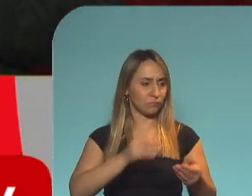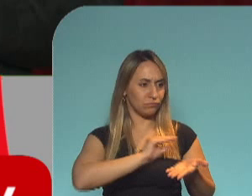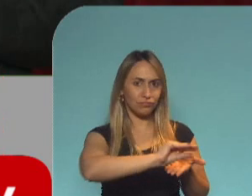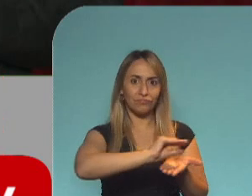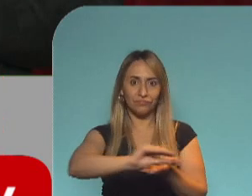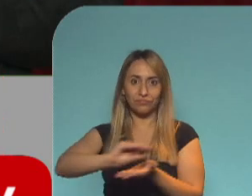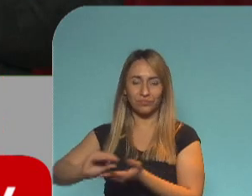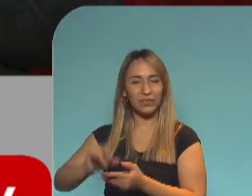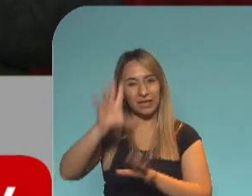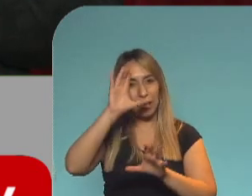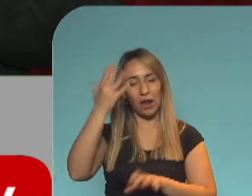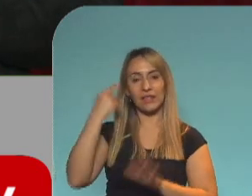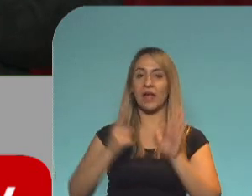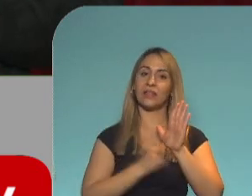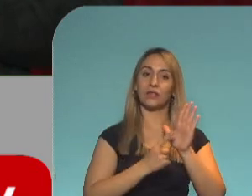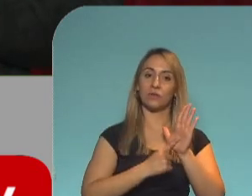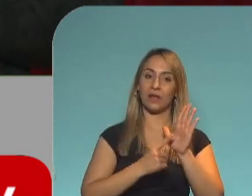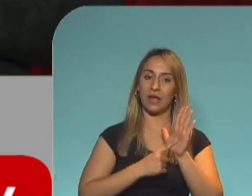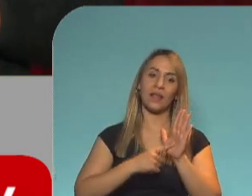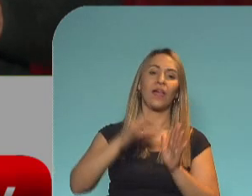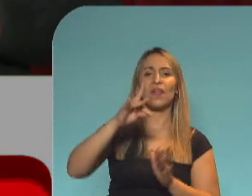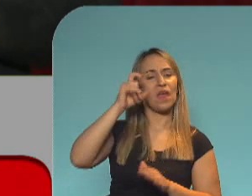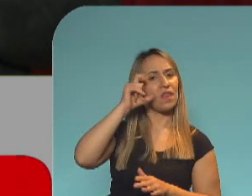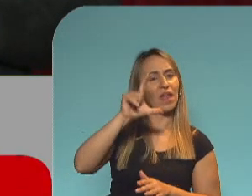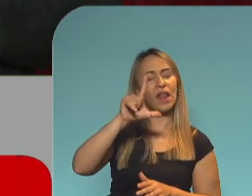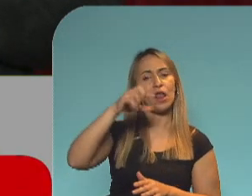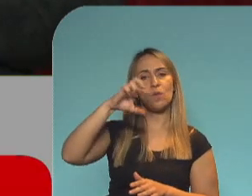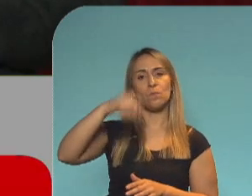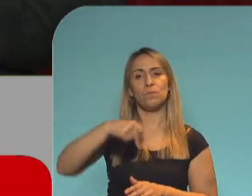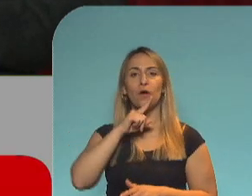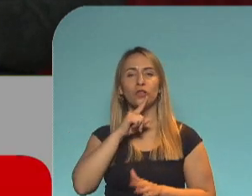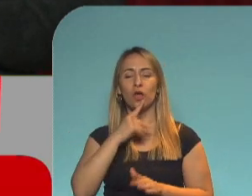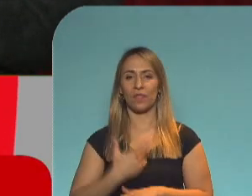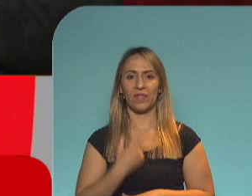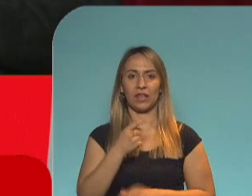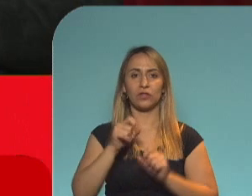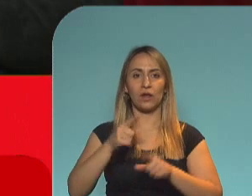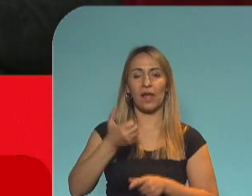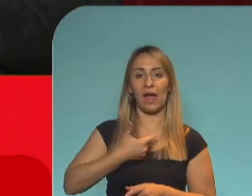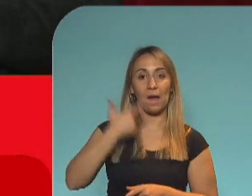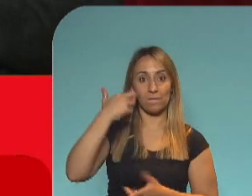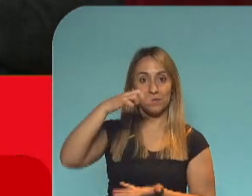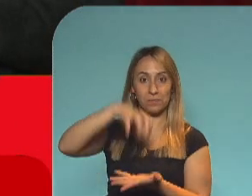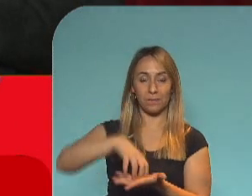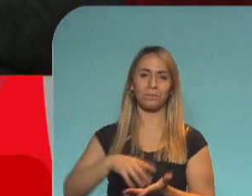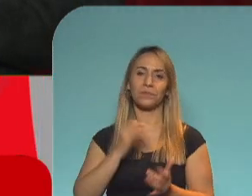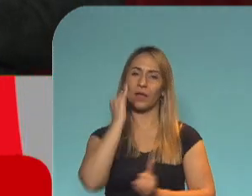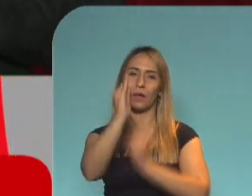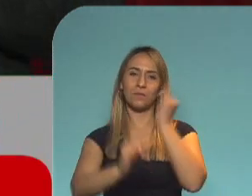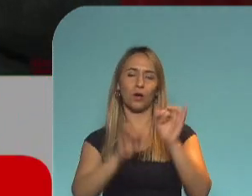recordarás, la titular de AFIP, Mercedes Marcó del Pont, habló de un estimado, pero ya con precisiones.